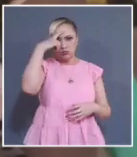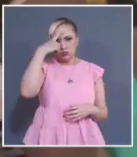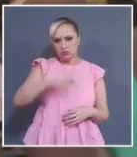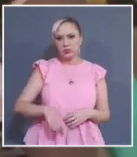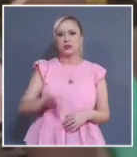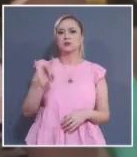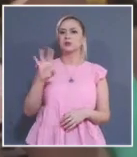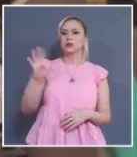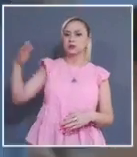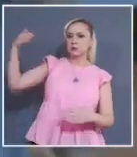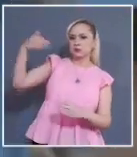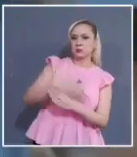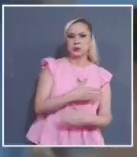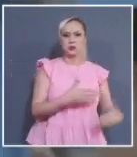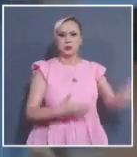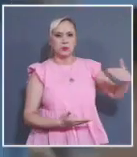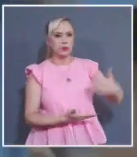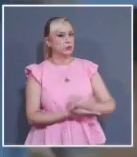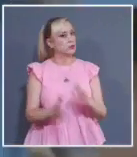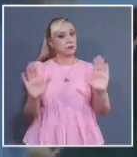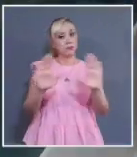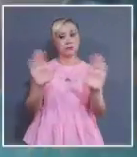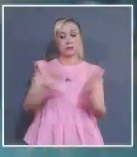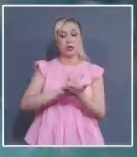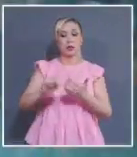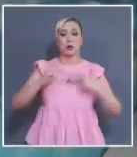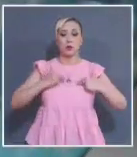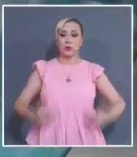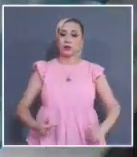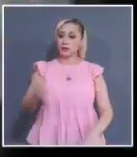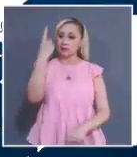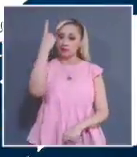de derechos humanos en sus respectivas regiones.